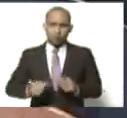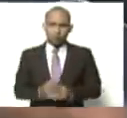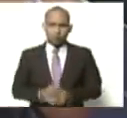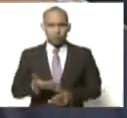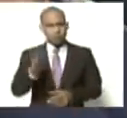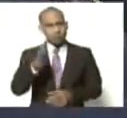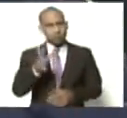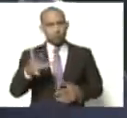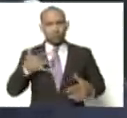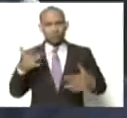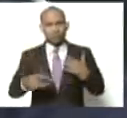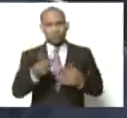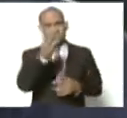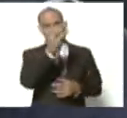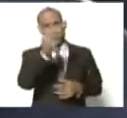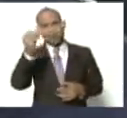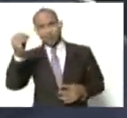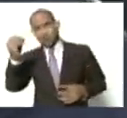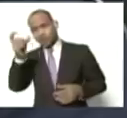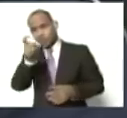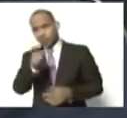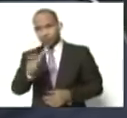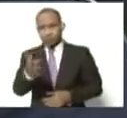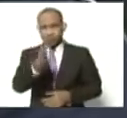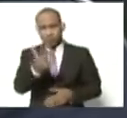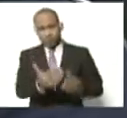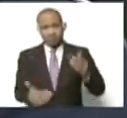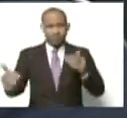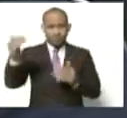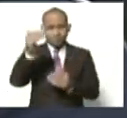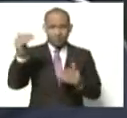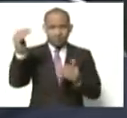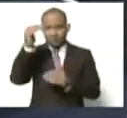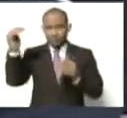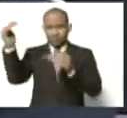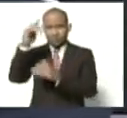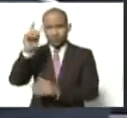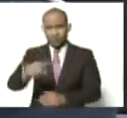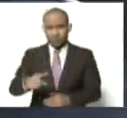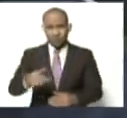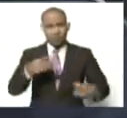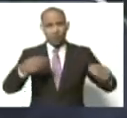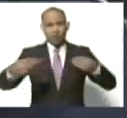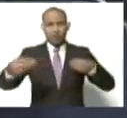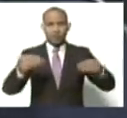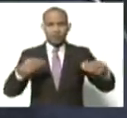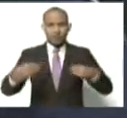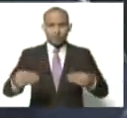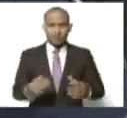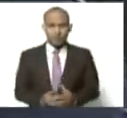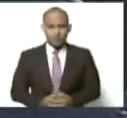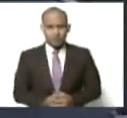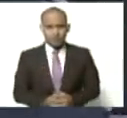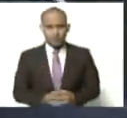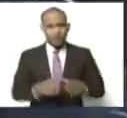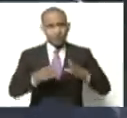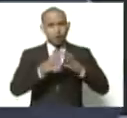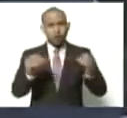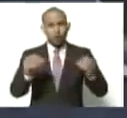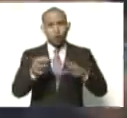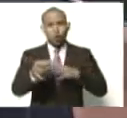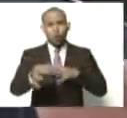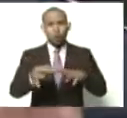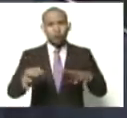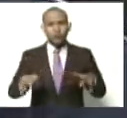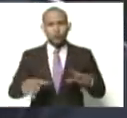hablando de actividades de más de 300 personas, aprovechando, bueno, la flexibilidad. ¿A qué nivel? En todos los municipios